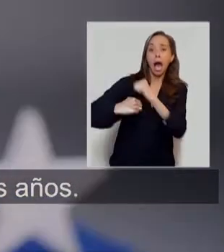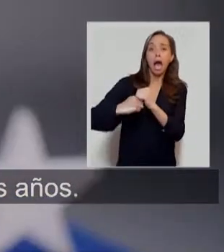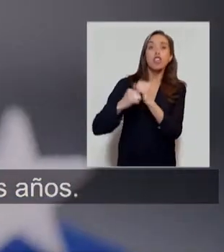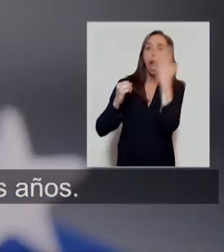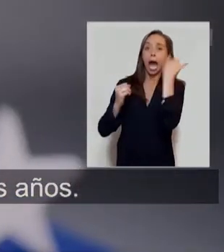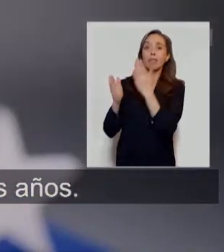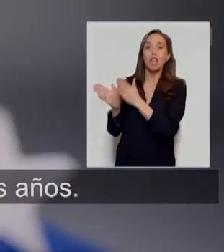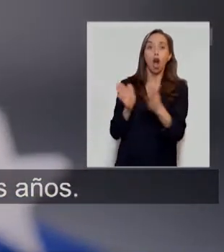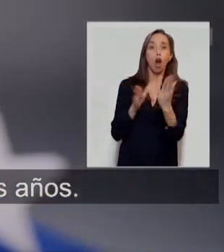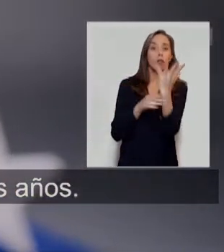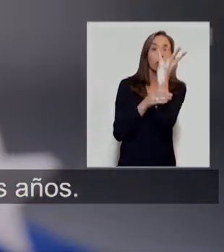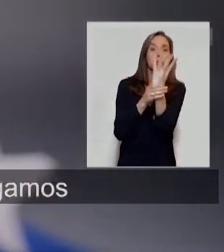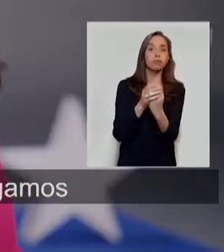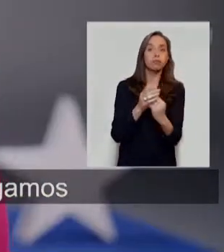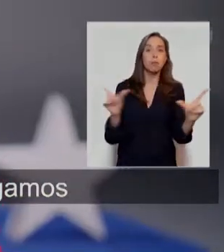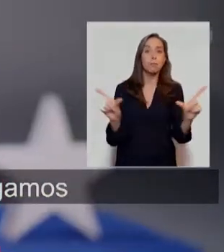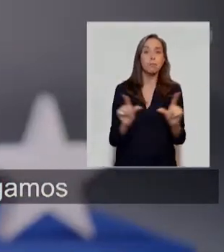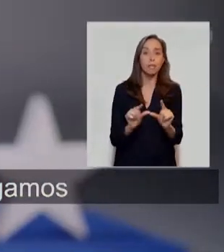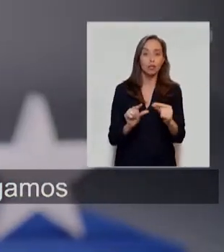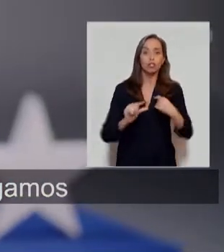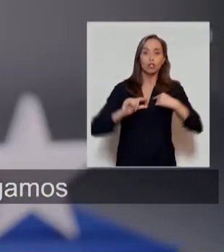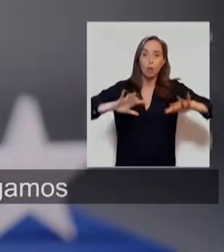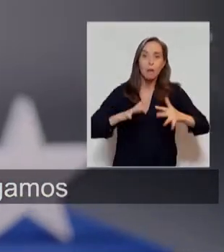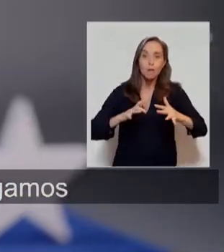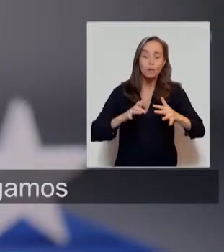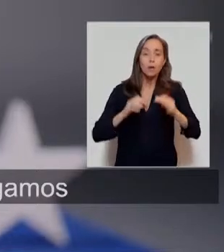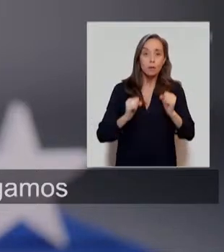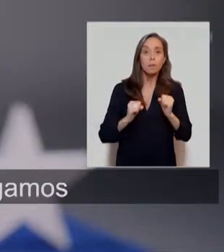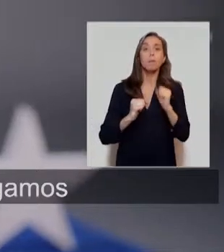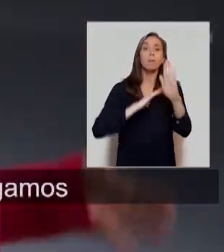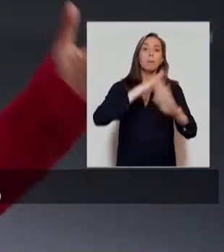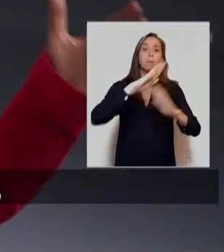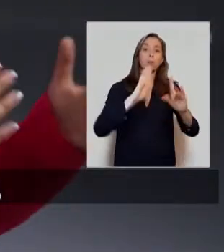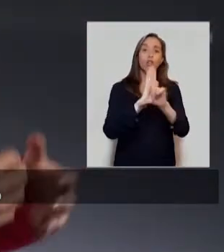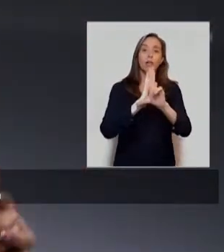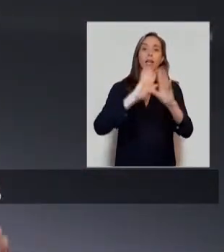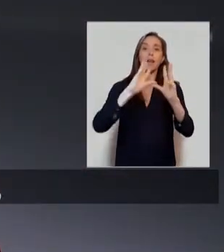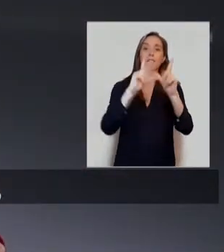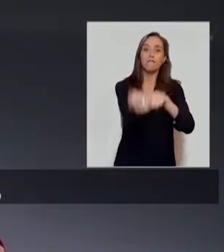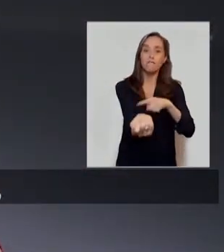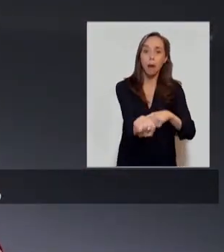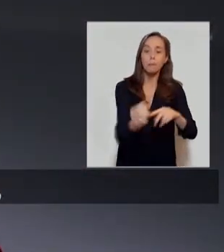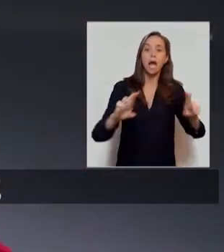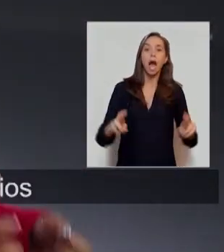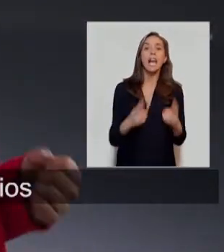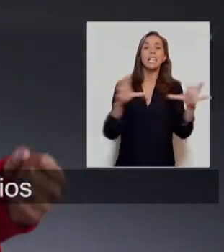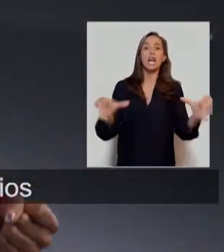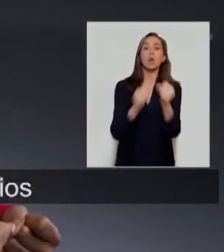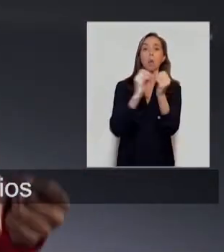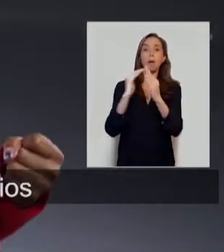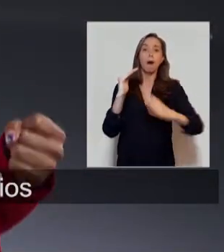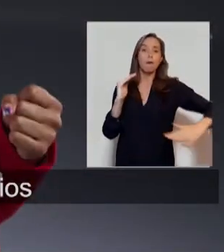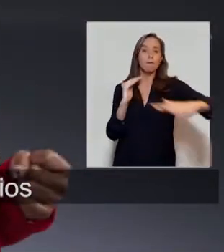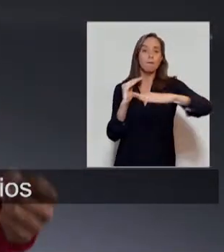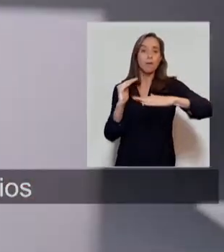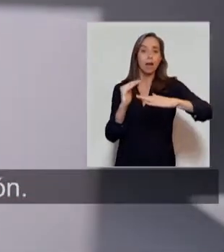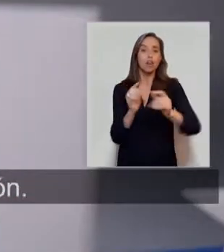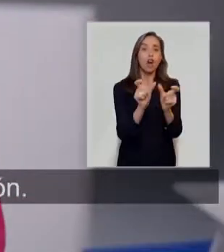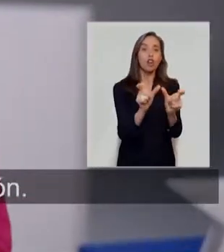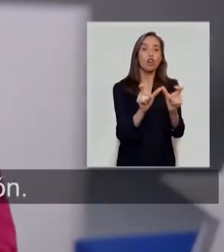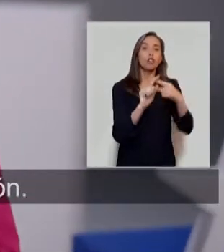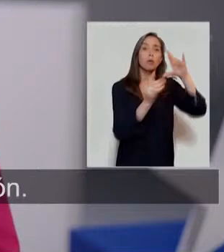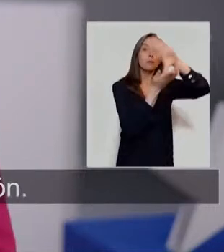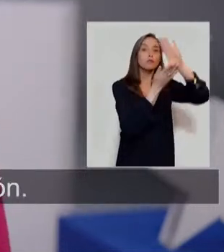el orden durante los últimos años por eso me la voy a jugar para que tengamos una fuerte protección de las familias para que recuperemos nuestros barrios